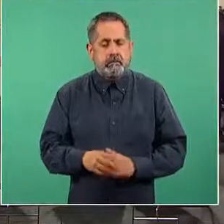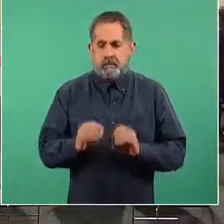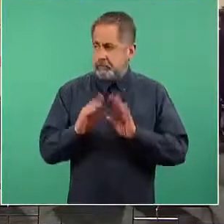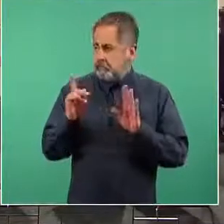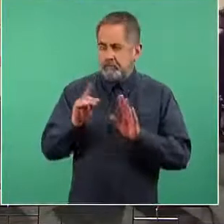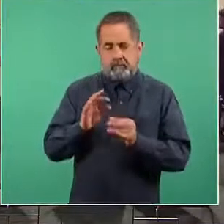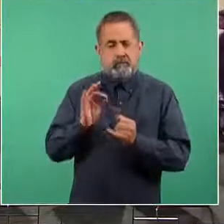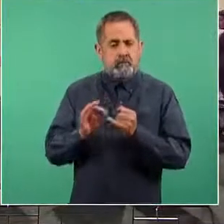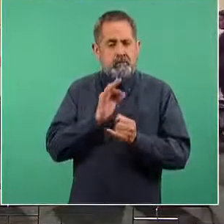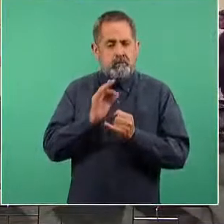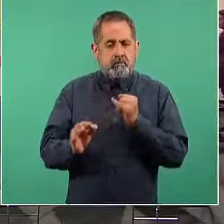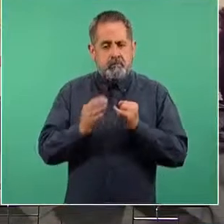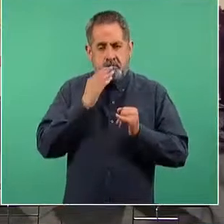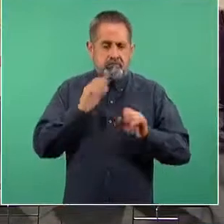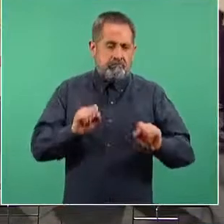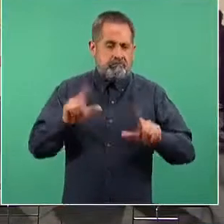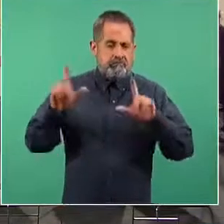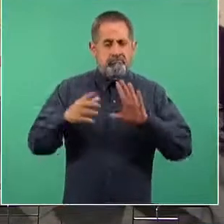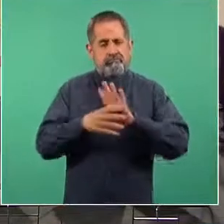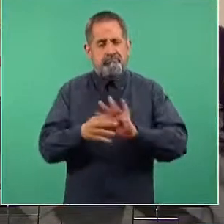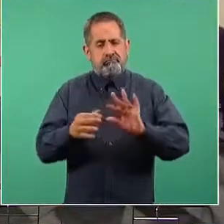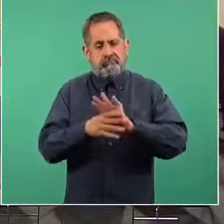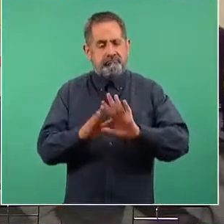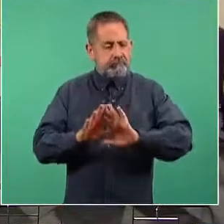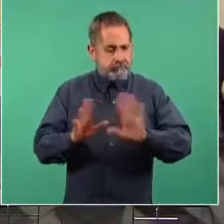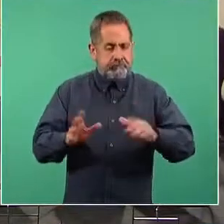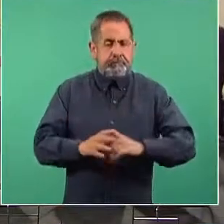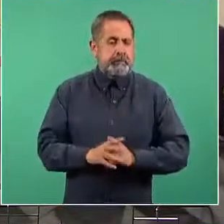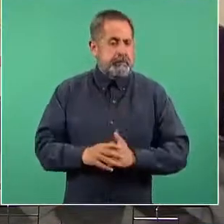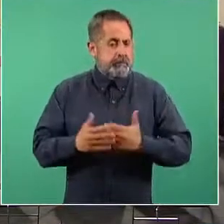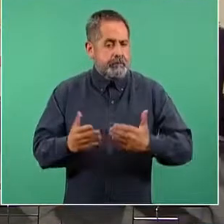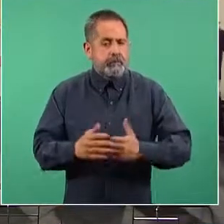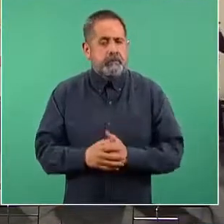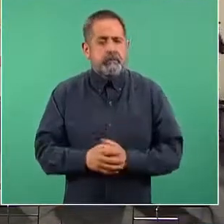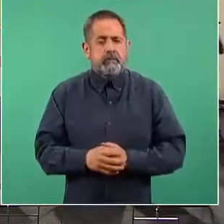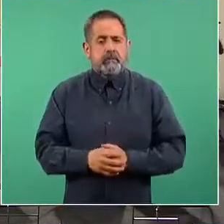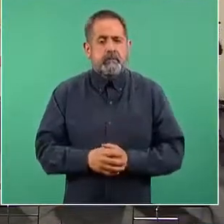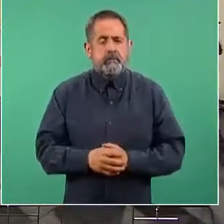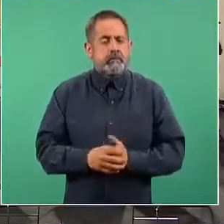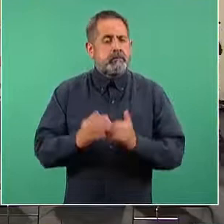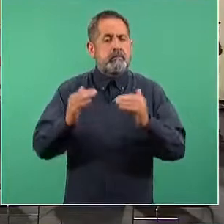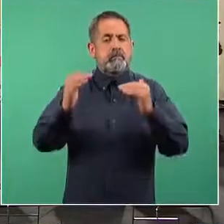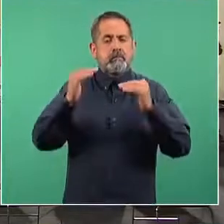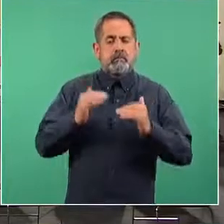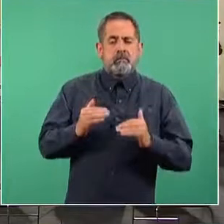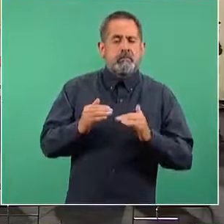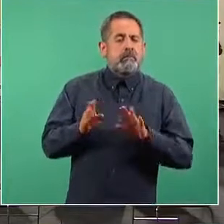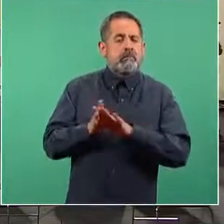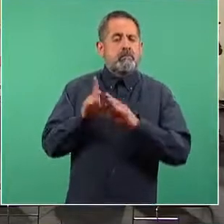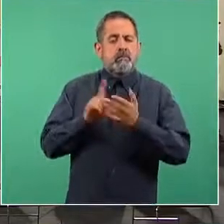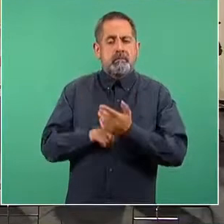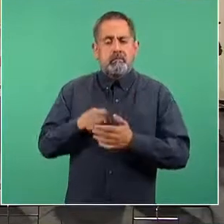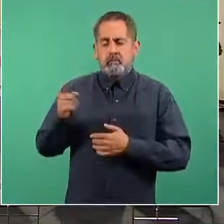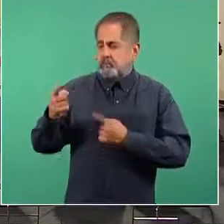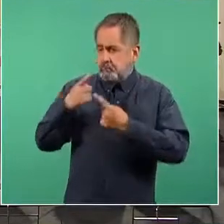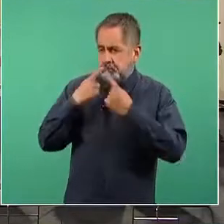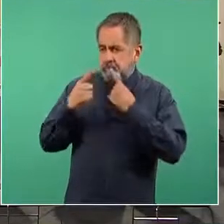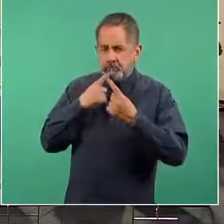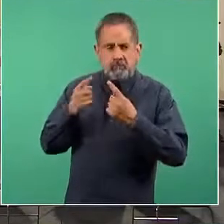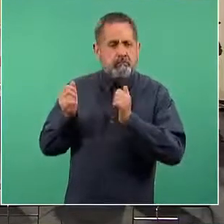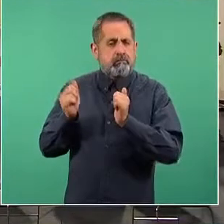es la última del grupo, y bueno, vamos a pasar entonces ahora a la